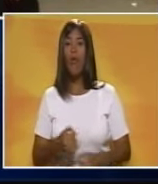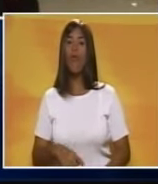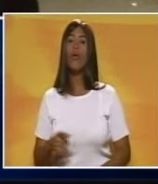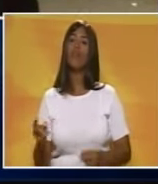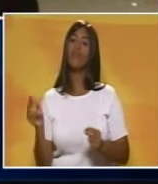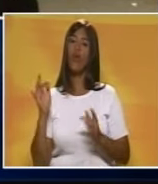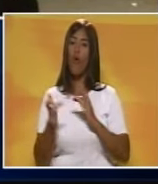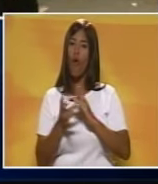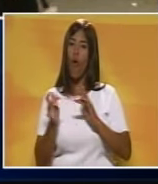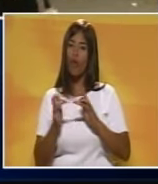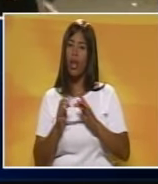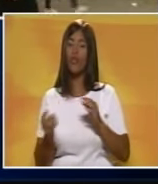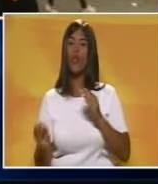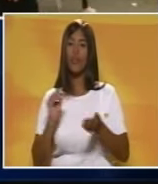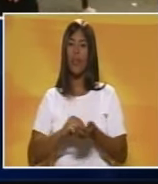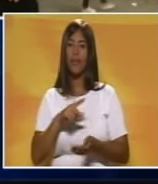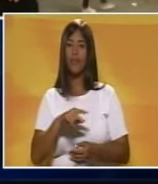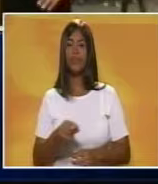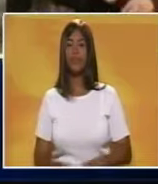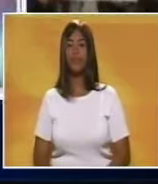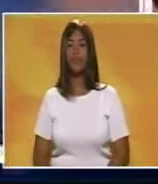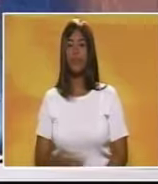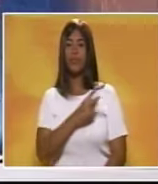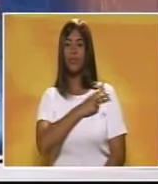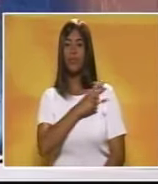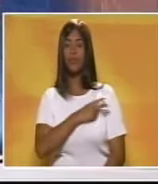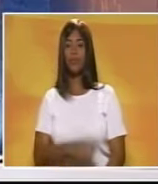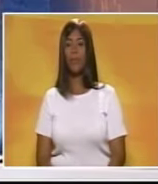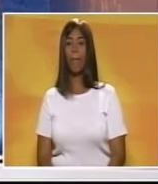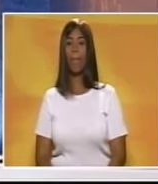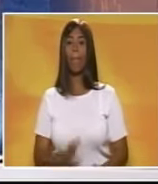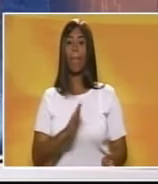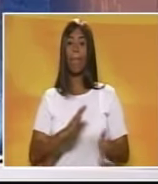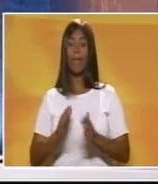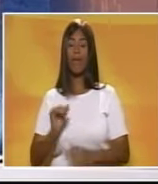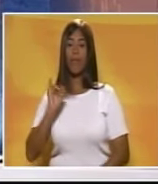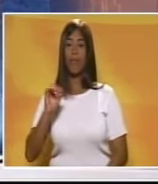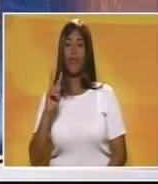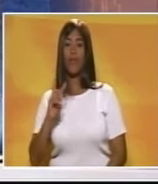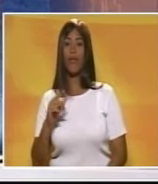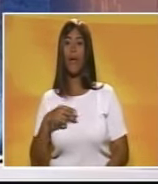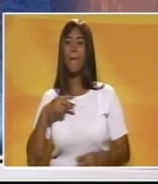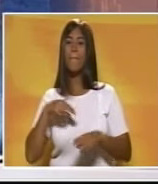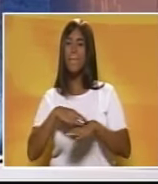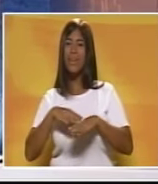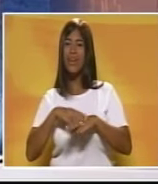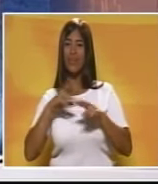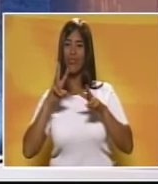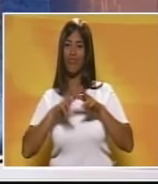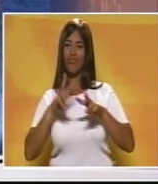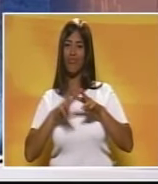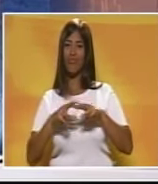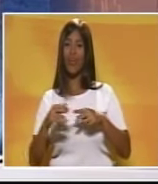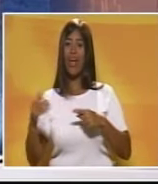ella retornamos el pase a los estudios. Muchísimas gracias. Ildemaro Villarroel, ministro de Hábitat y Vivienda, informó que el ataque al sistema eléctrico